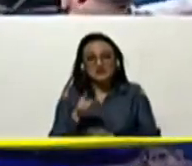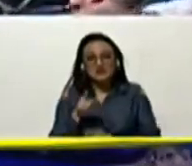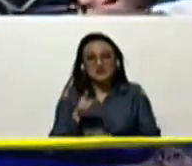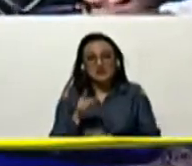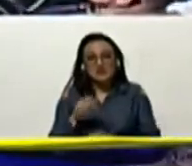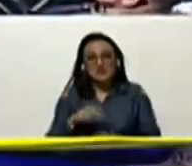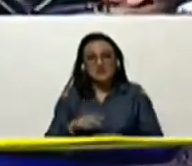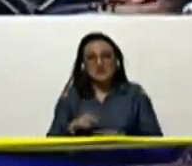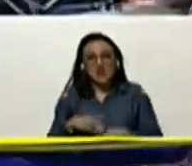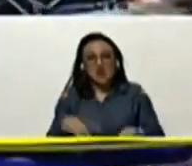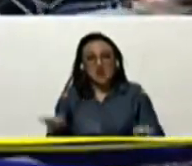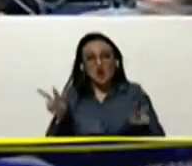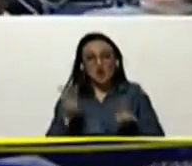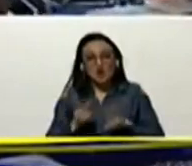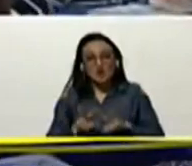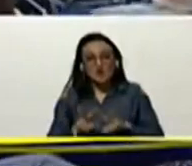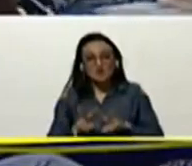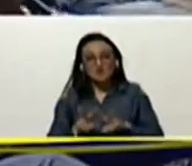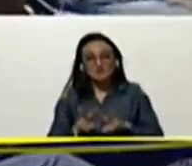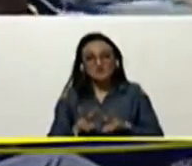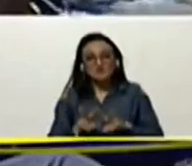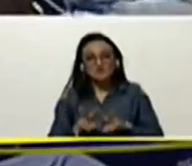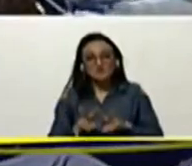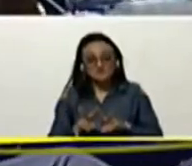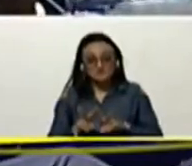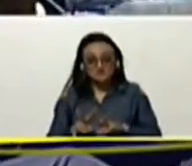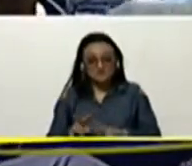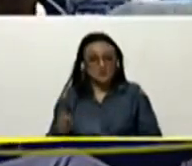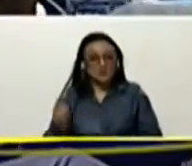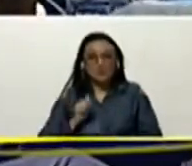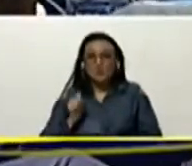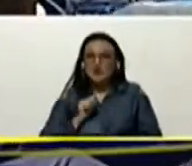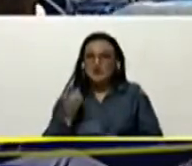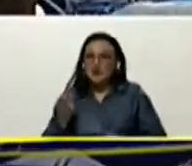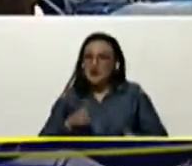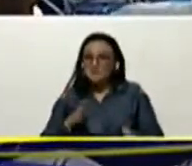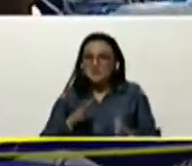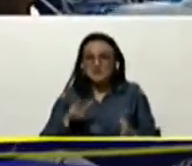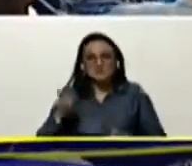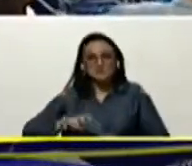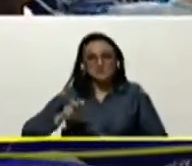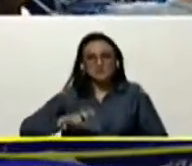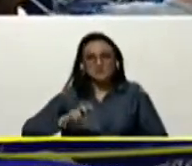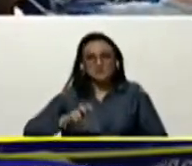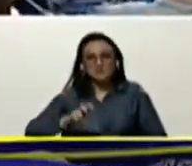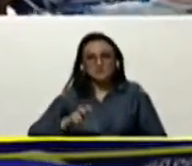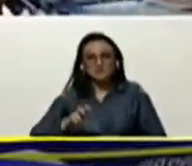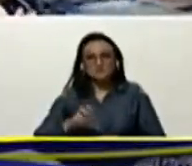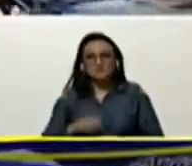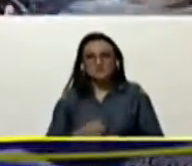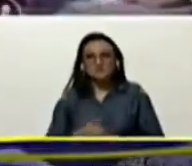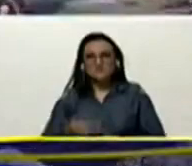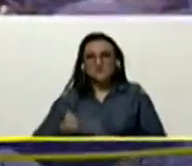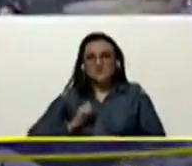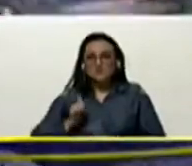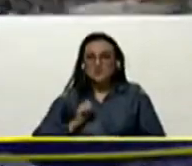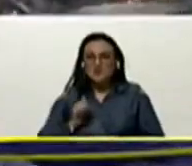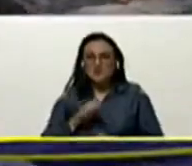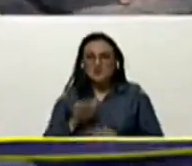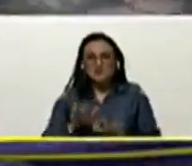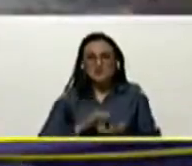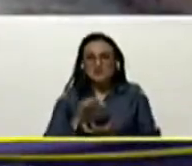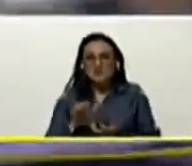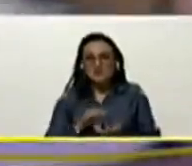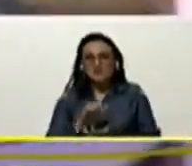y valores. Uno puede transitar cualquier camino con ellos, transitar cualquier